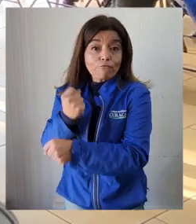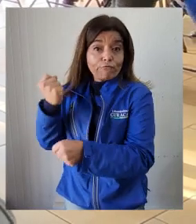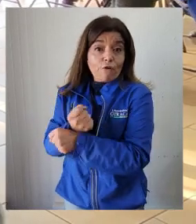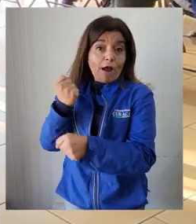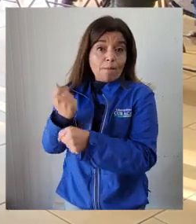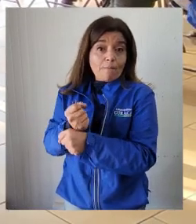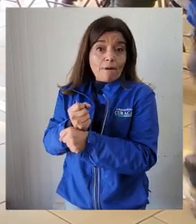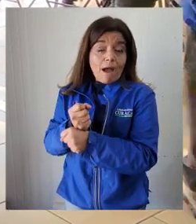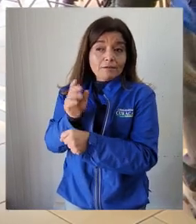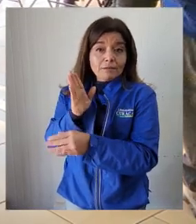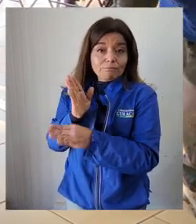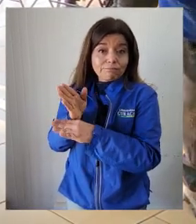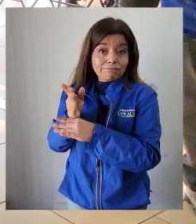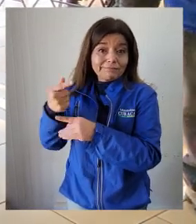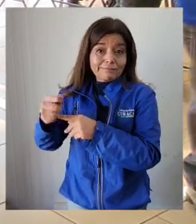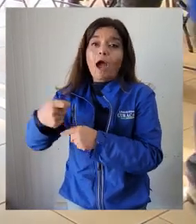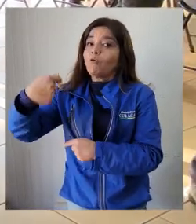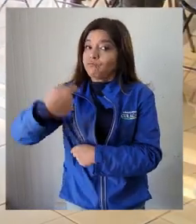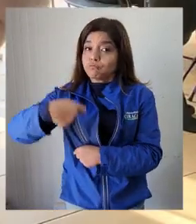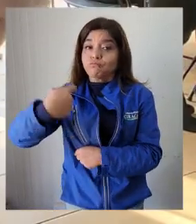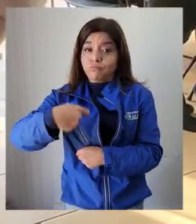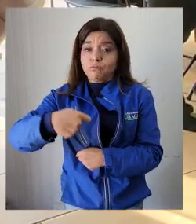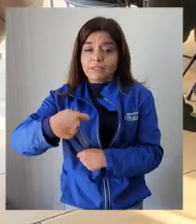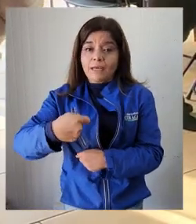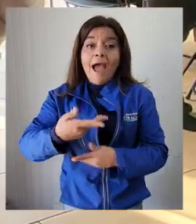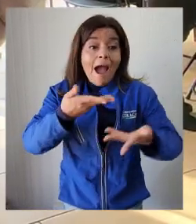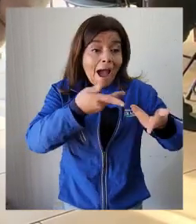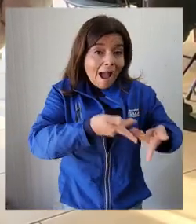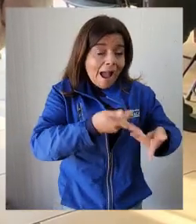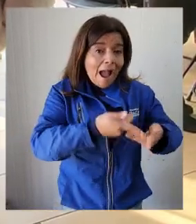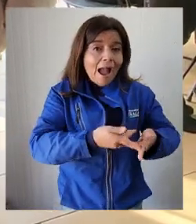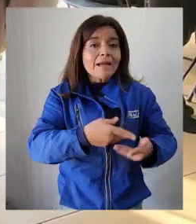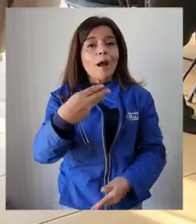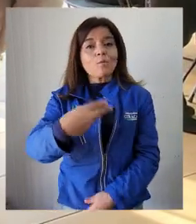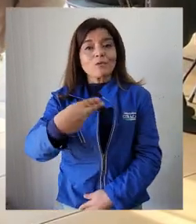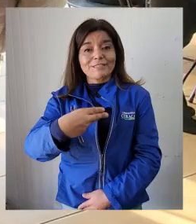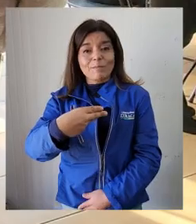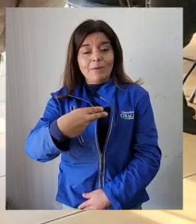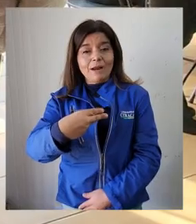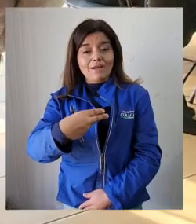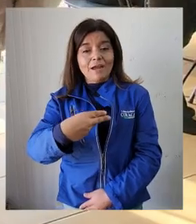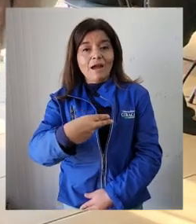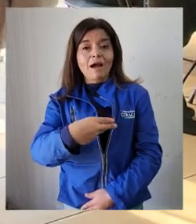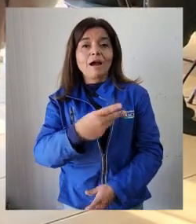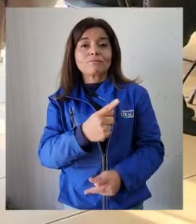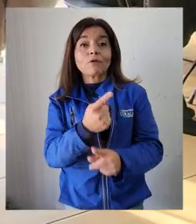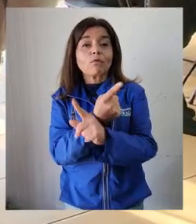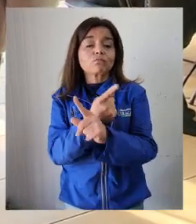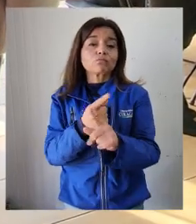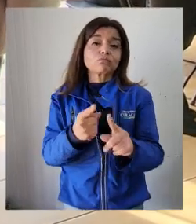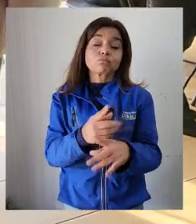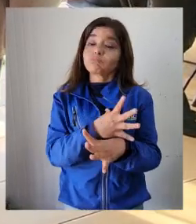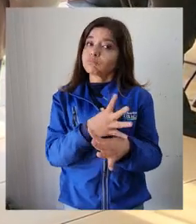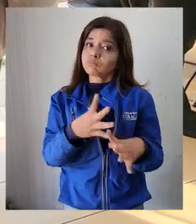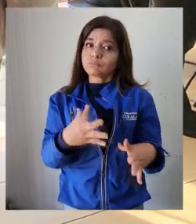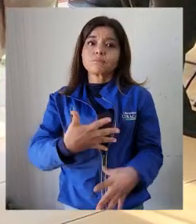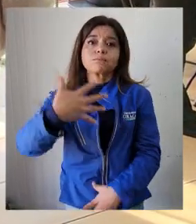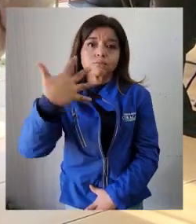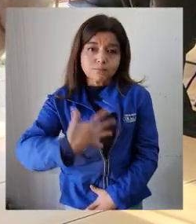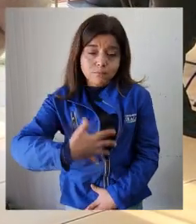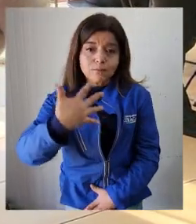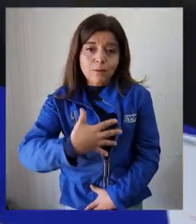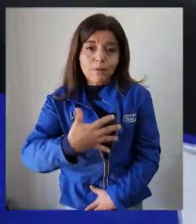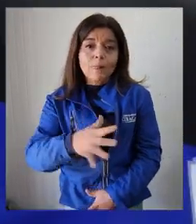farmacias son bastante caros, y en esta farmacia municipal la diferencia es abismante. O